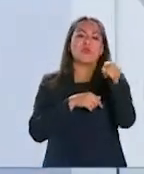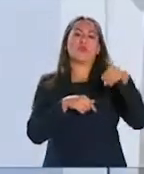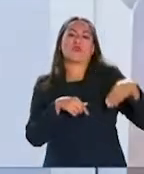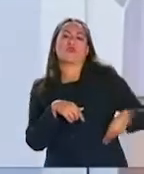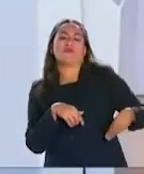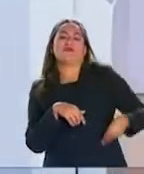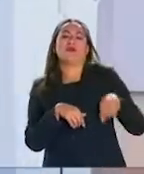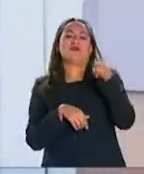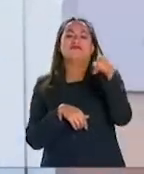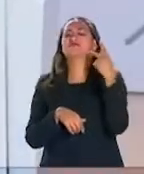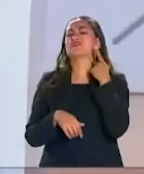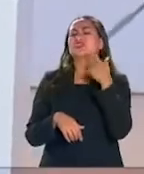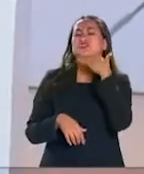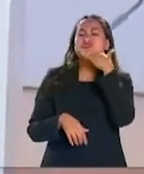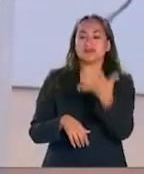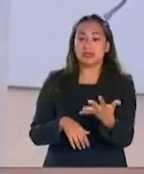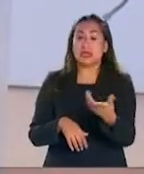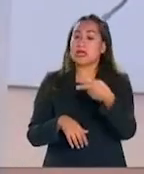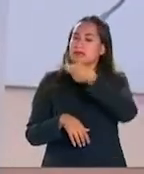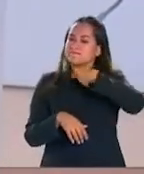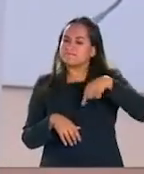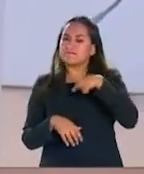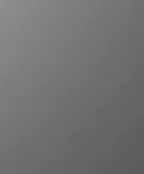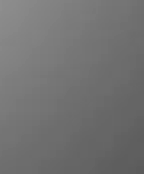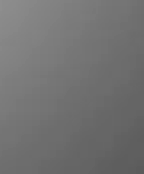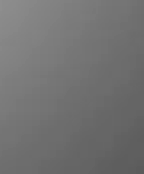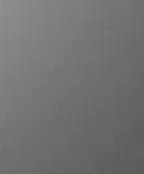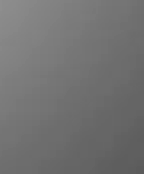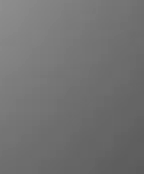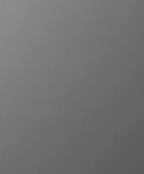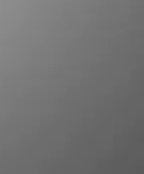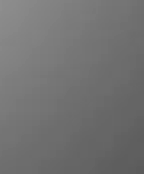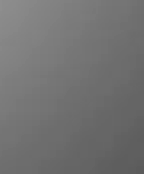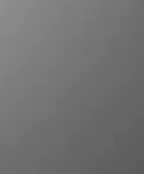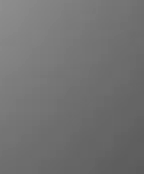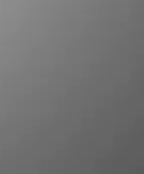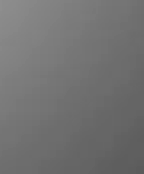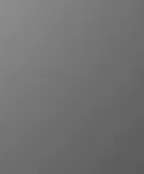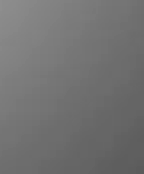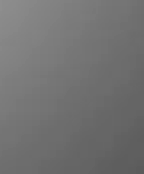el fin de desarrollar a los estados, a las ciudades fronterizas del norte. Notimex.